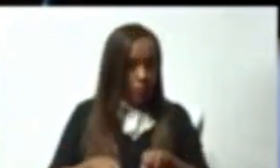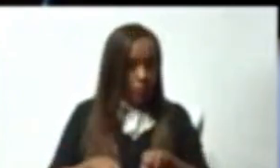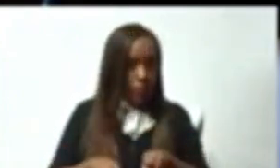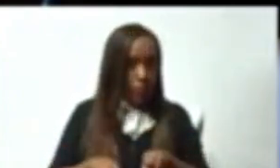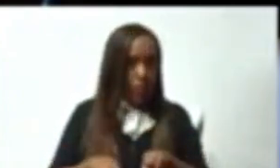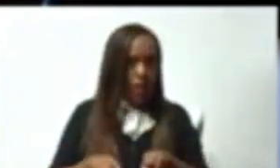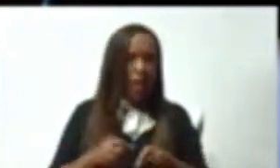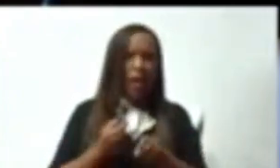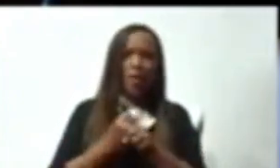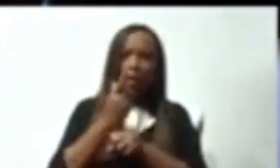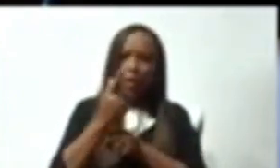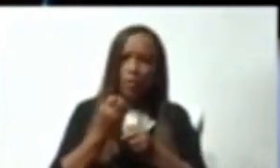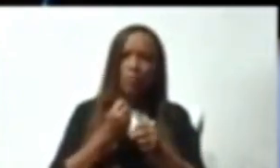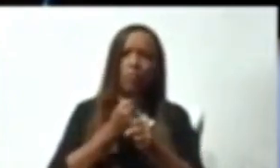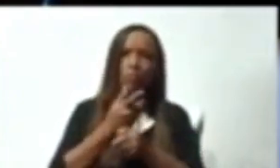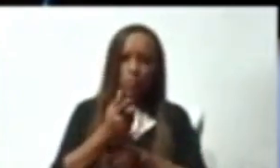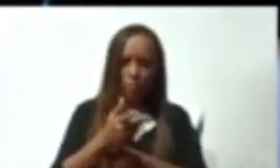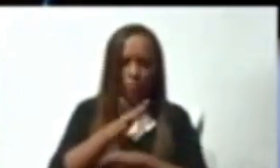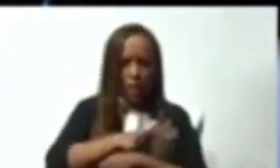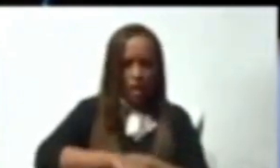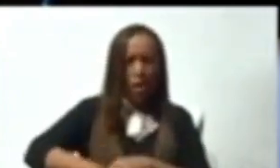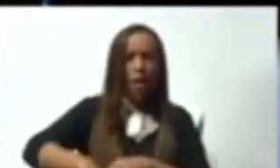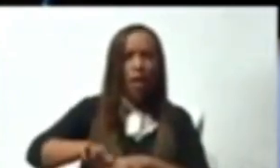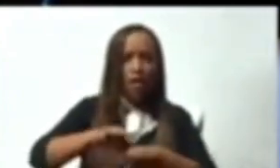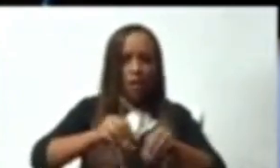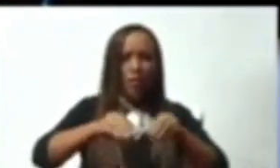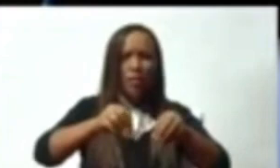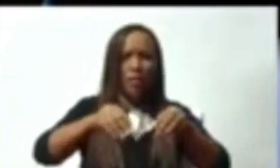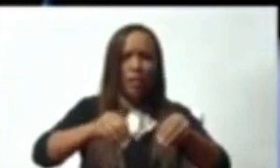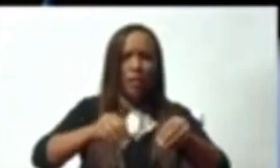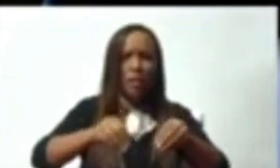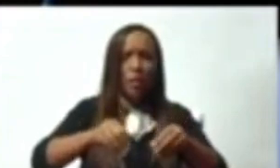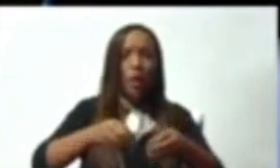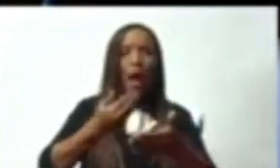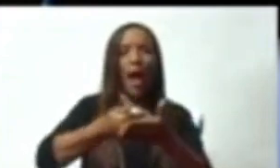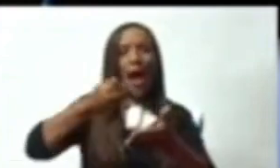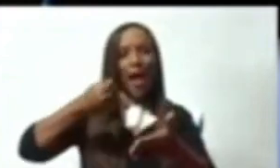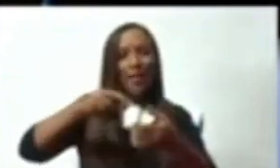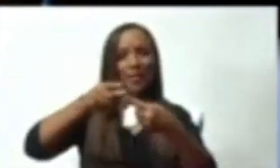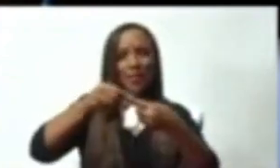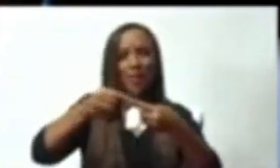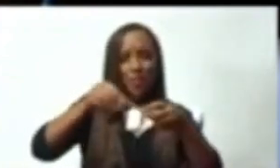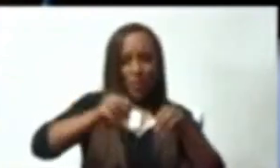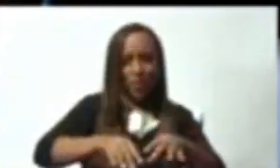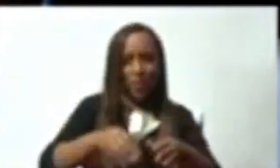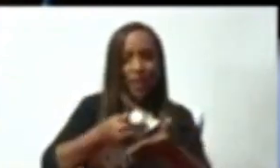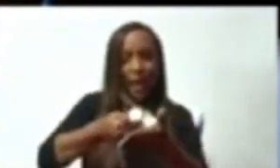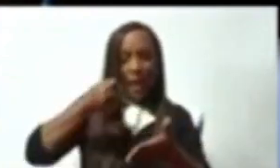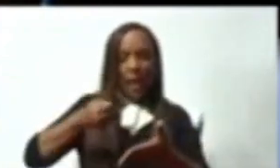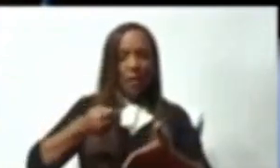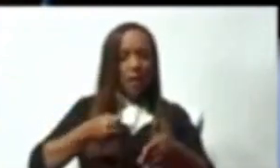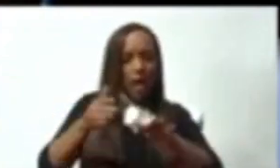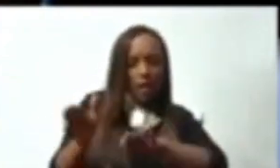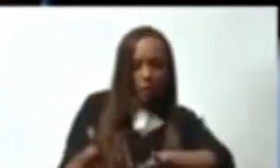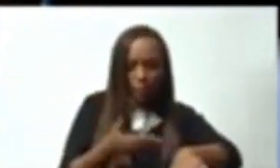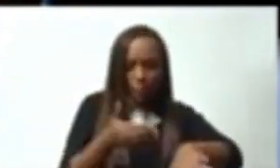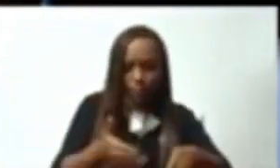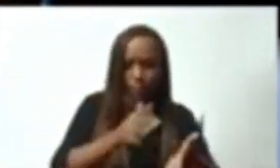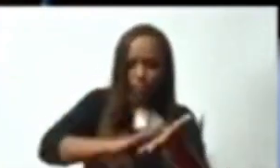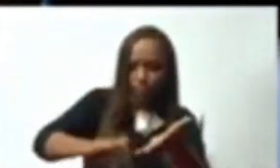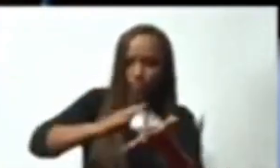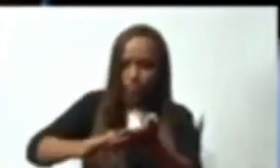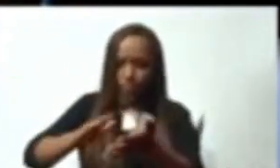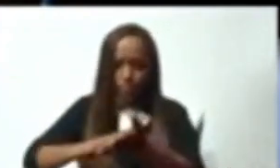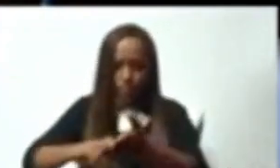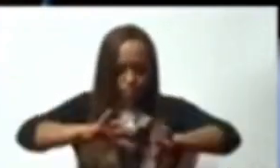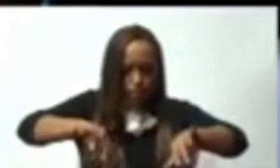Y tenemos que decir que faltando ya aproximadamente 20 días para que se inicie la